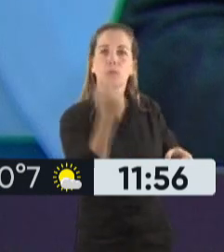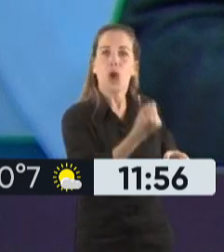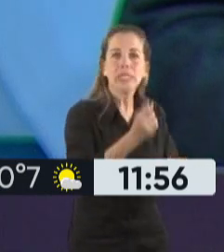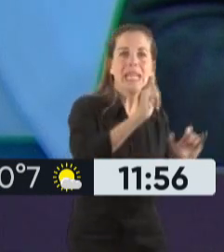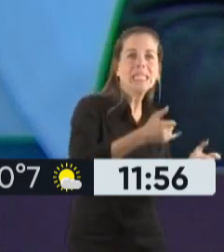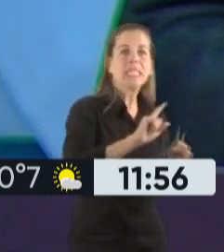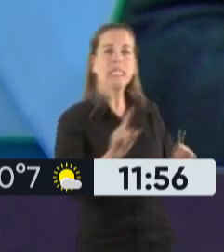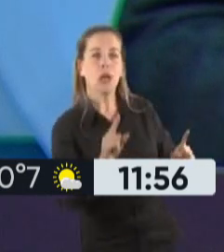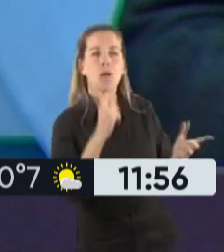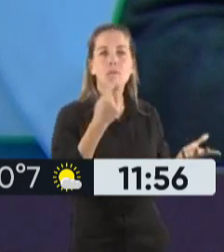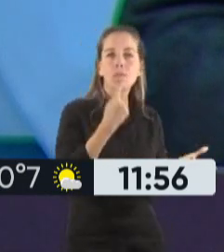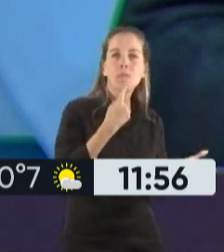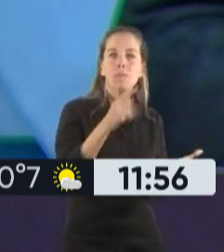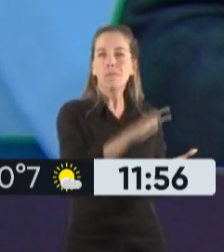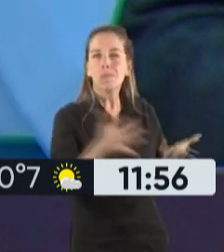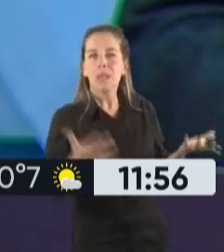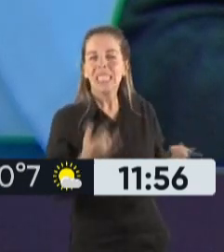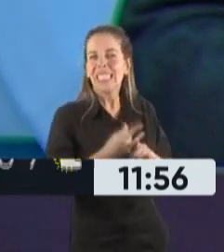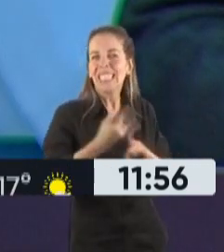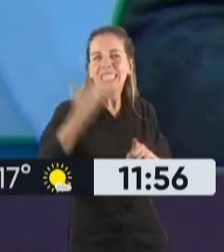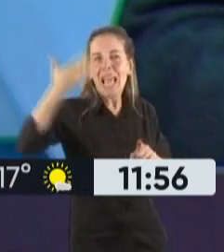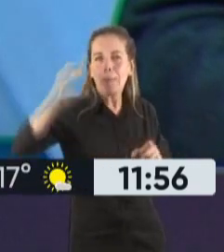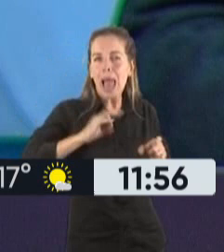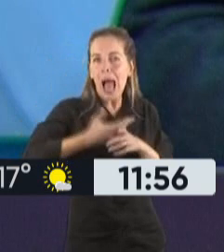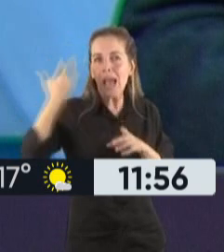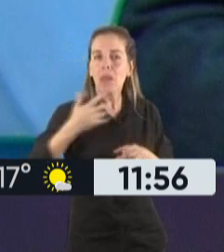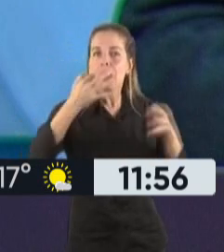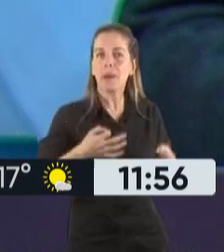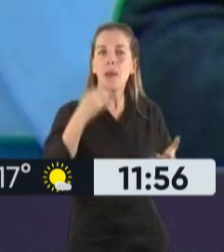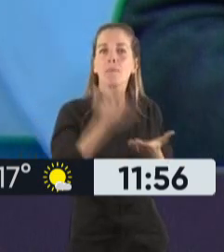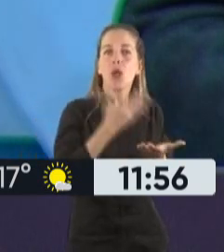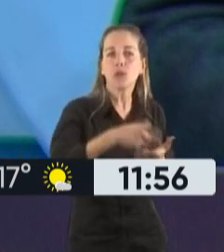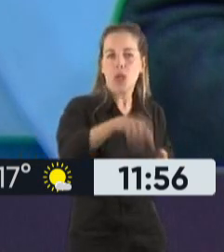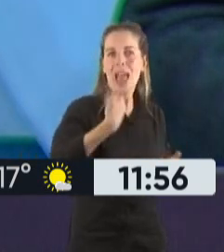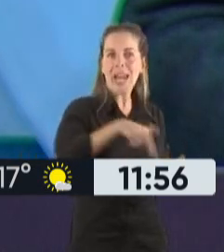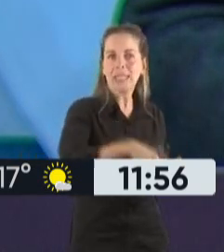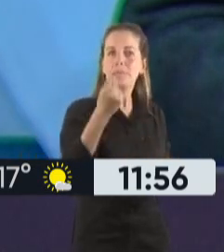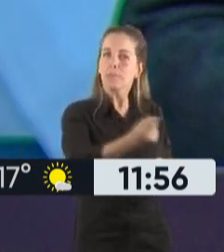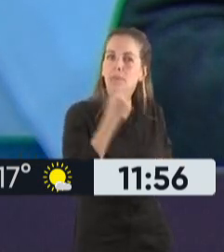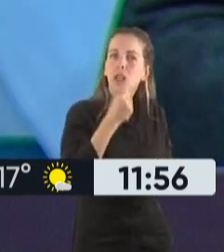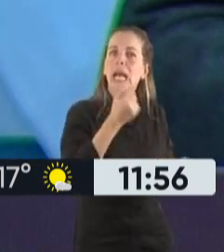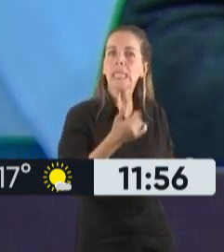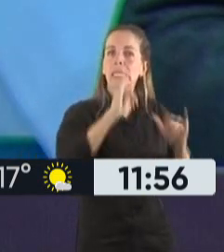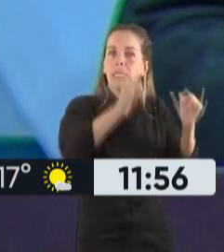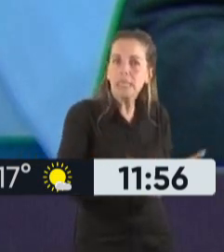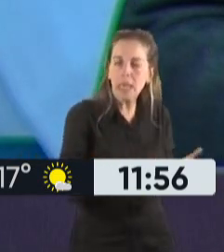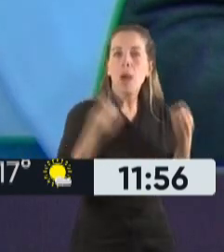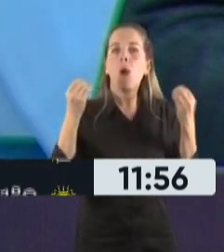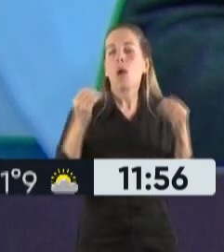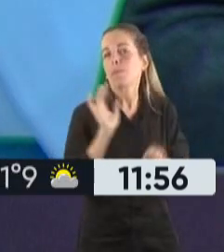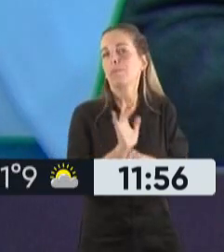banal, la verdad, sea dicha. Pesa mucho, pesa lo suficiente como para que